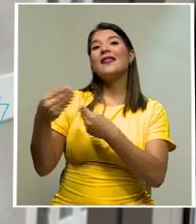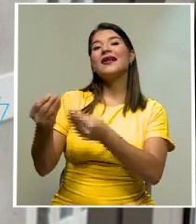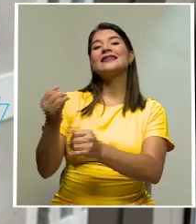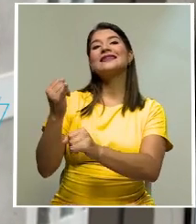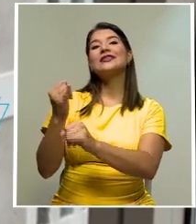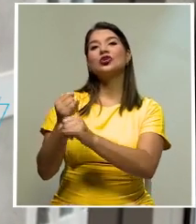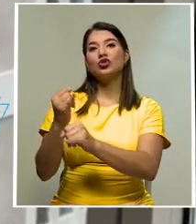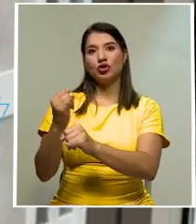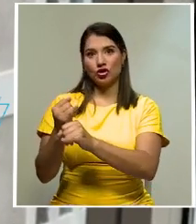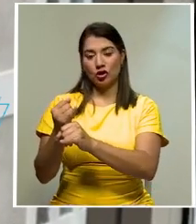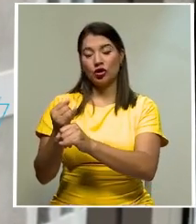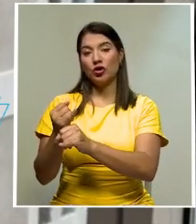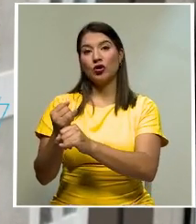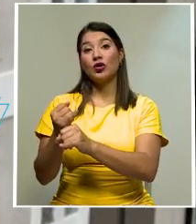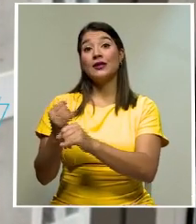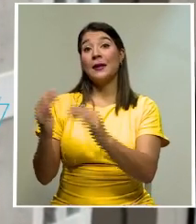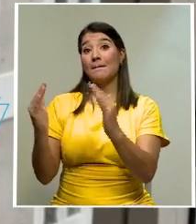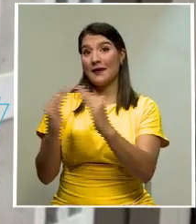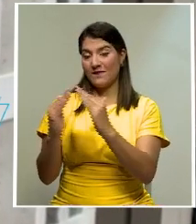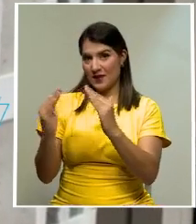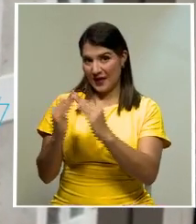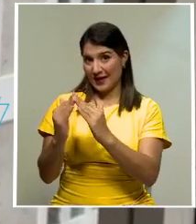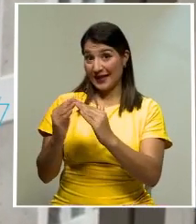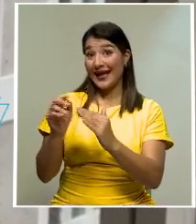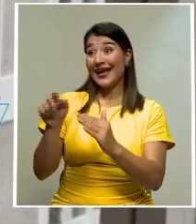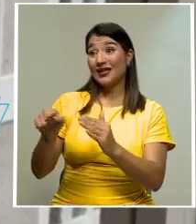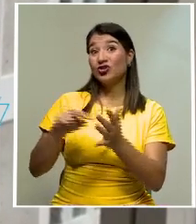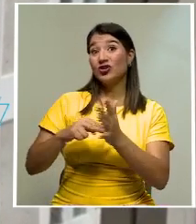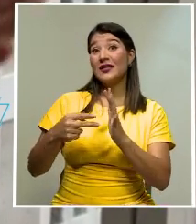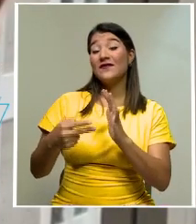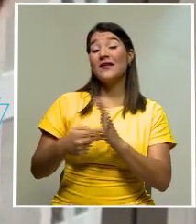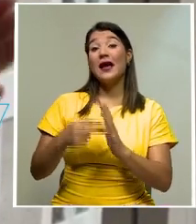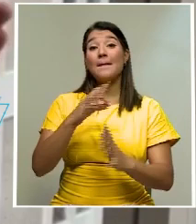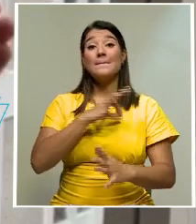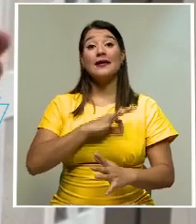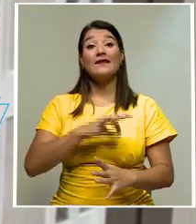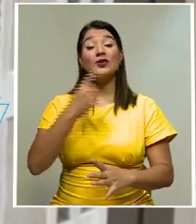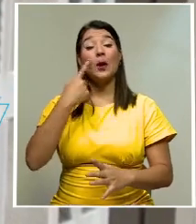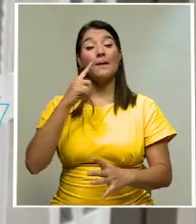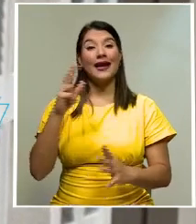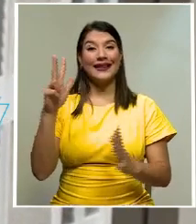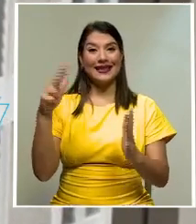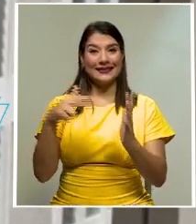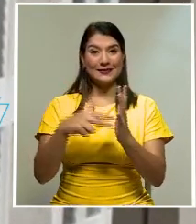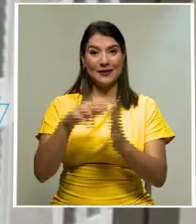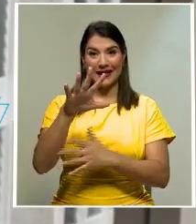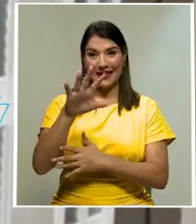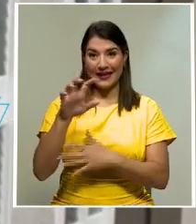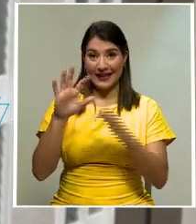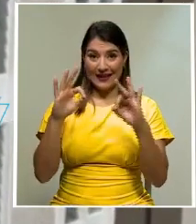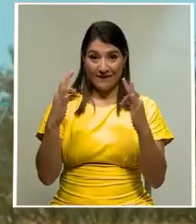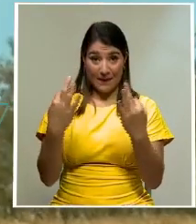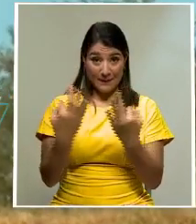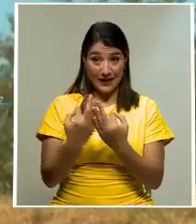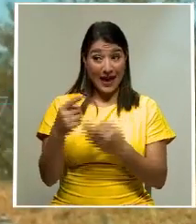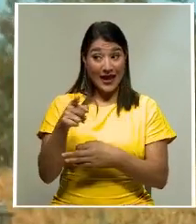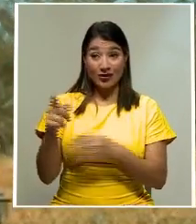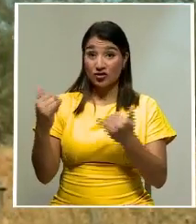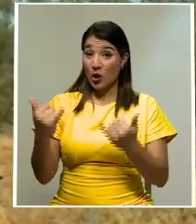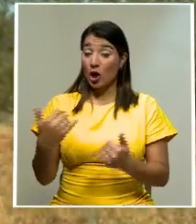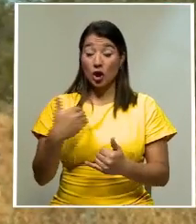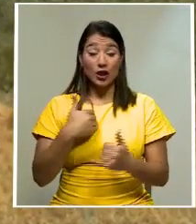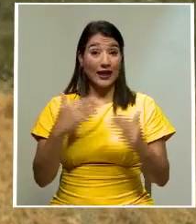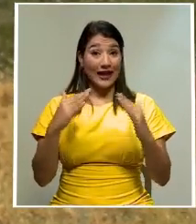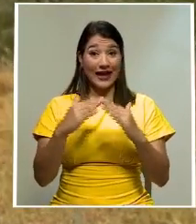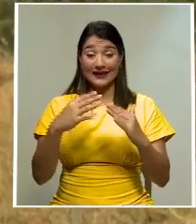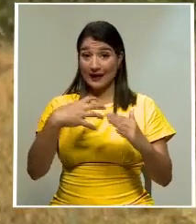va a beneficiar a 3.500 familias que en este momento no tienen su casa propia. Con esta suma,